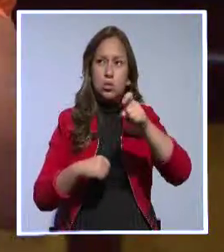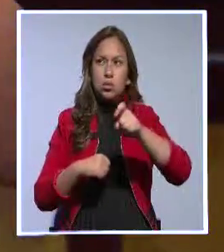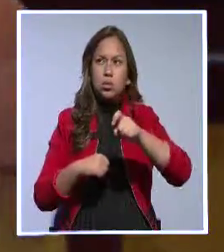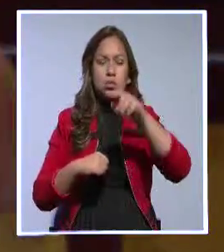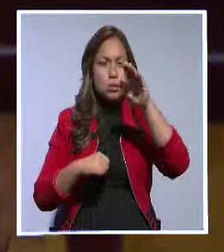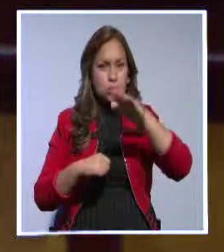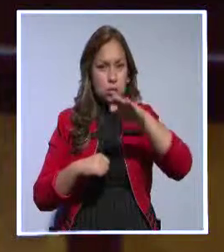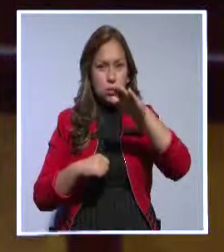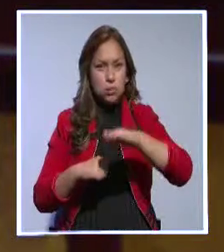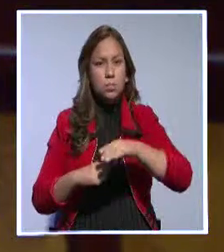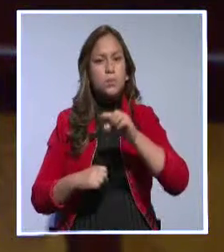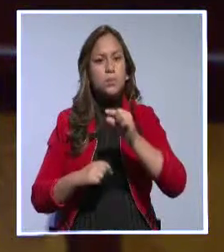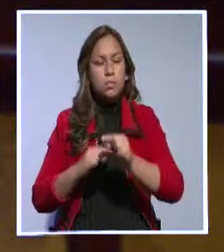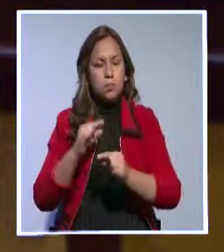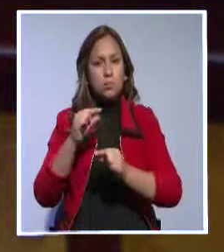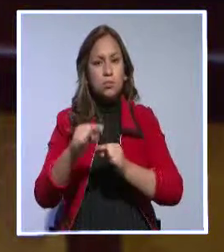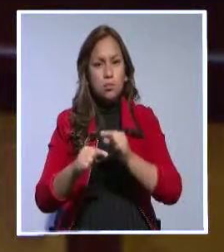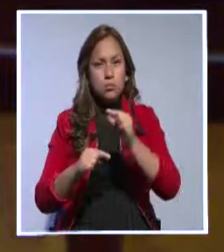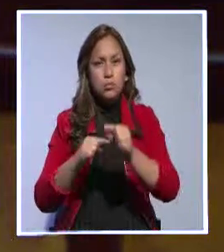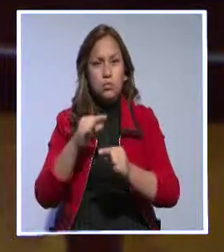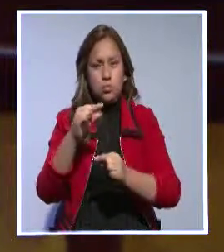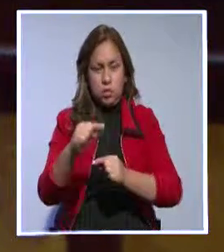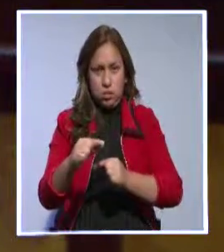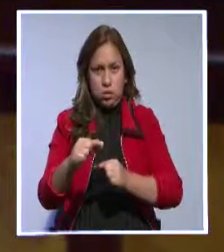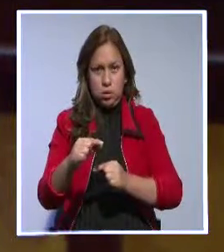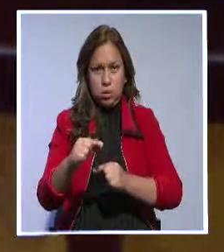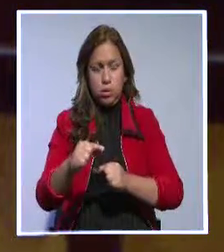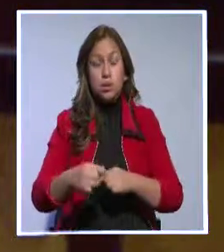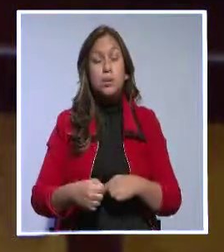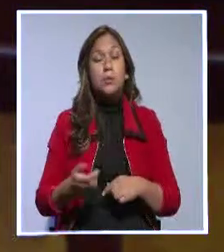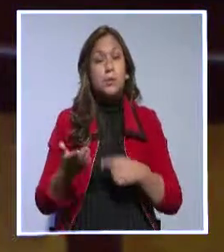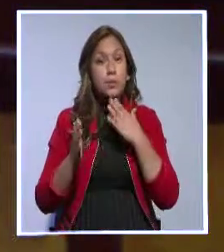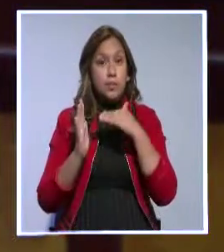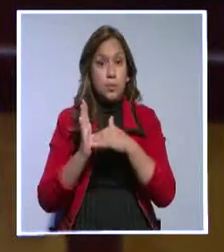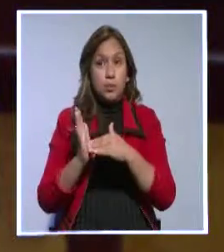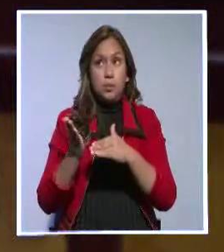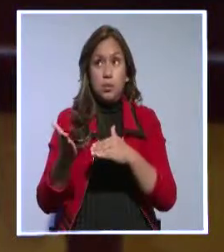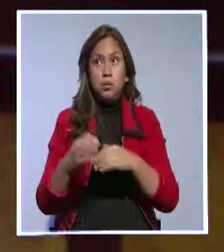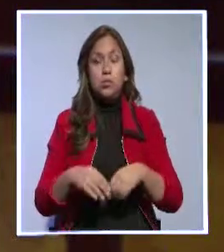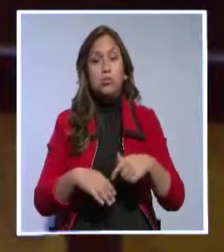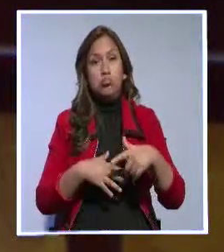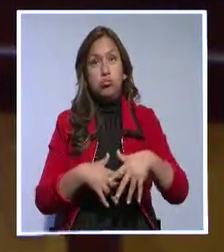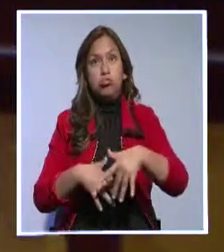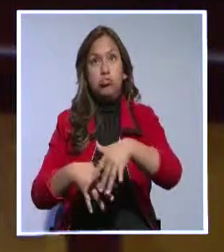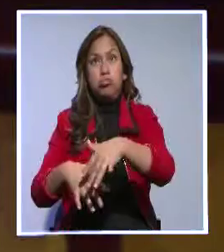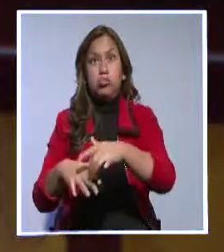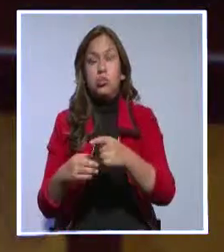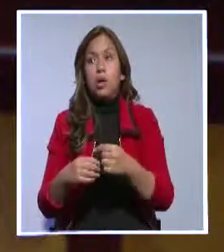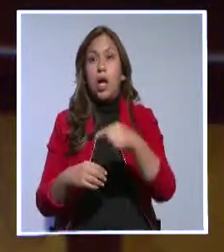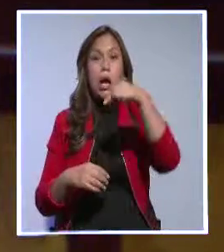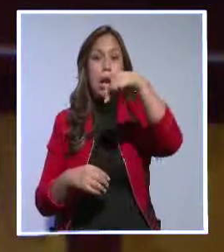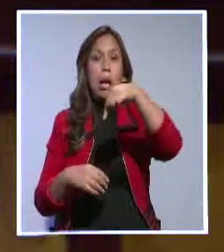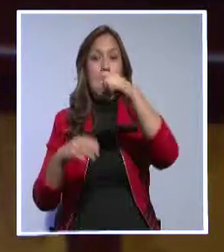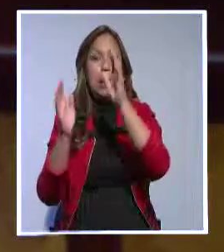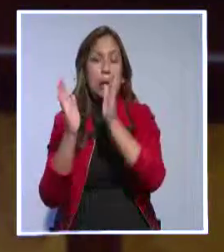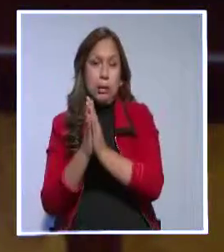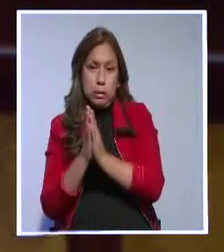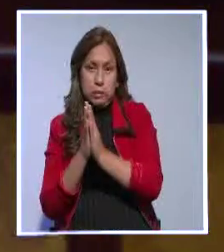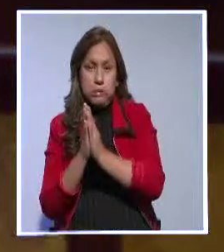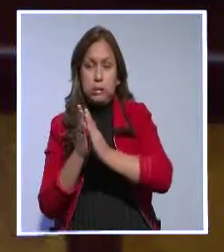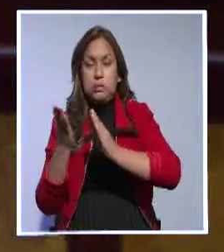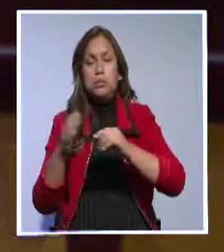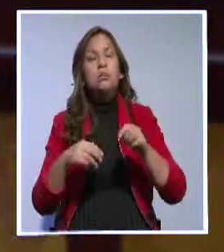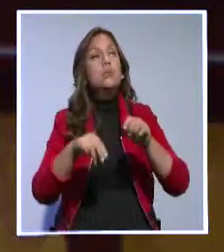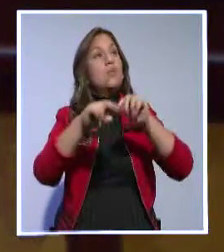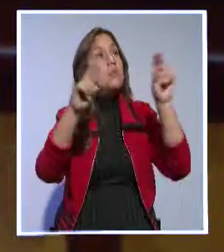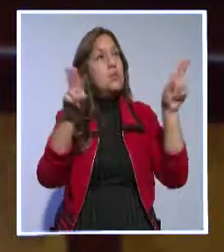de a poco de a poco y ya se nos vienen eventos como por ejemplo la caminata al 15 navidad ya eso estamos apuntando ese es el